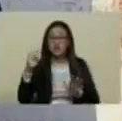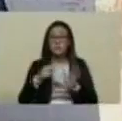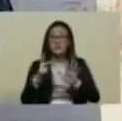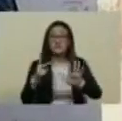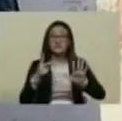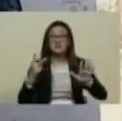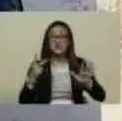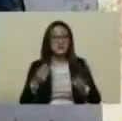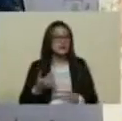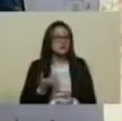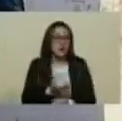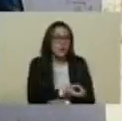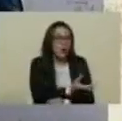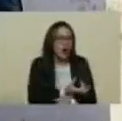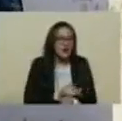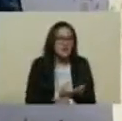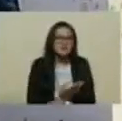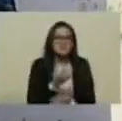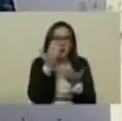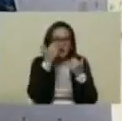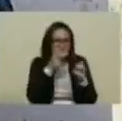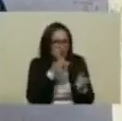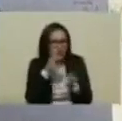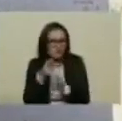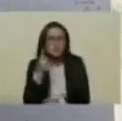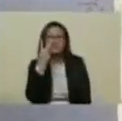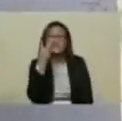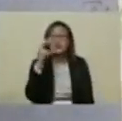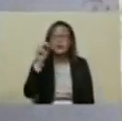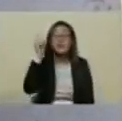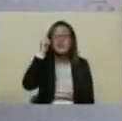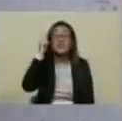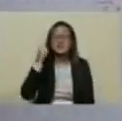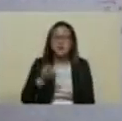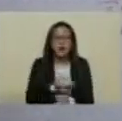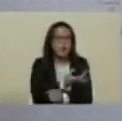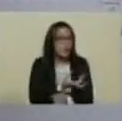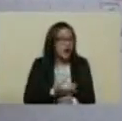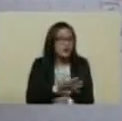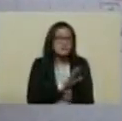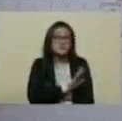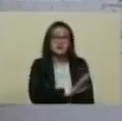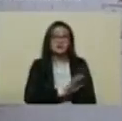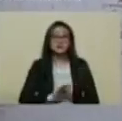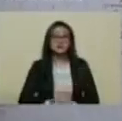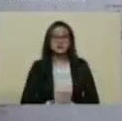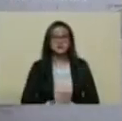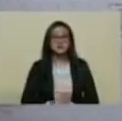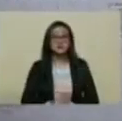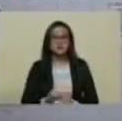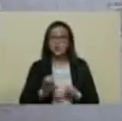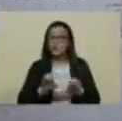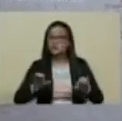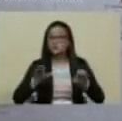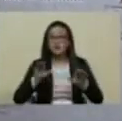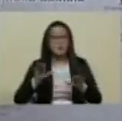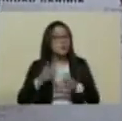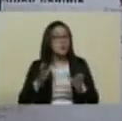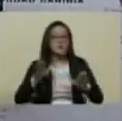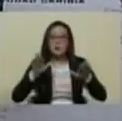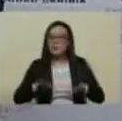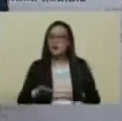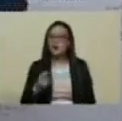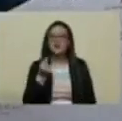2016-2017 y las guarimbas, 120 días de violencia. Y la educación pública no se paró ni un solo